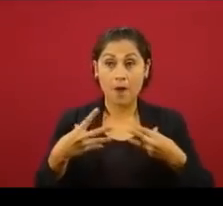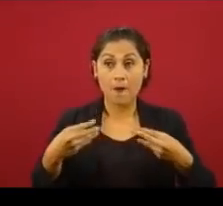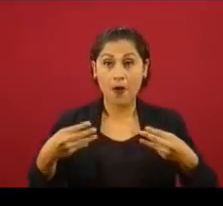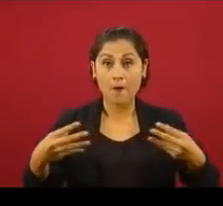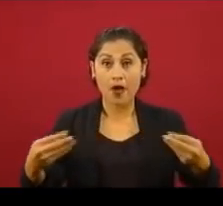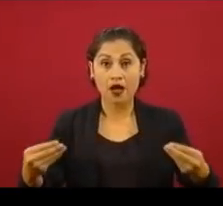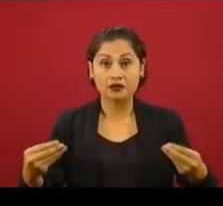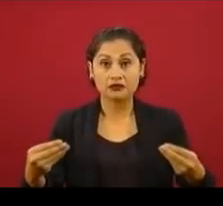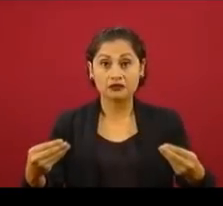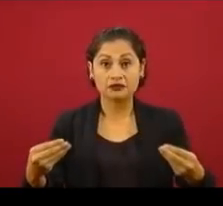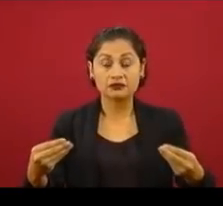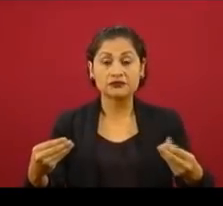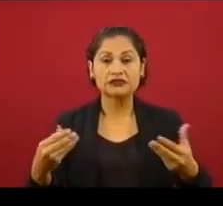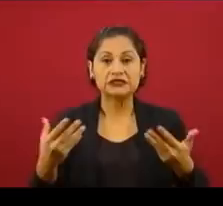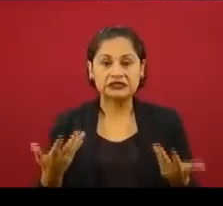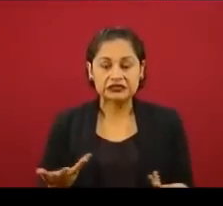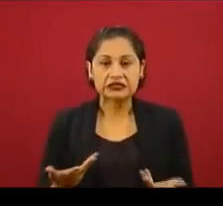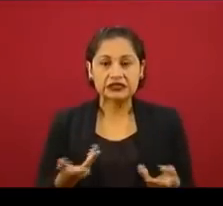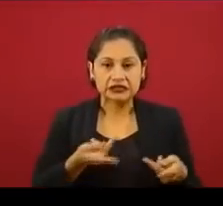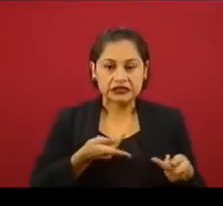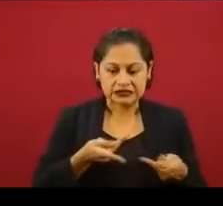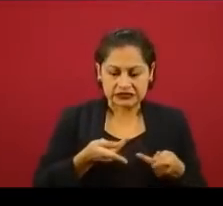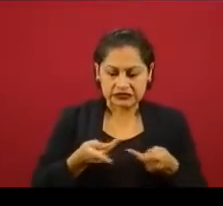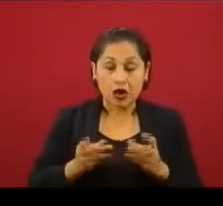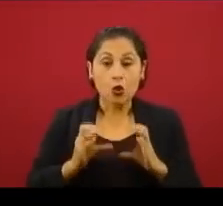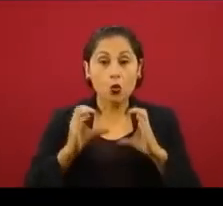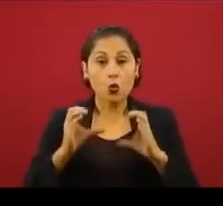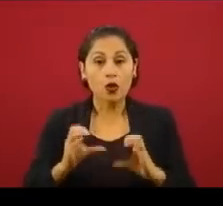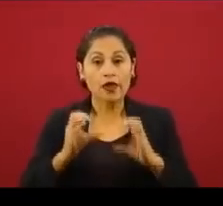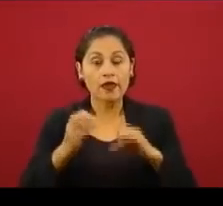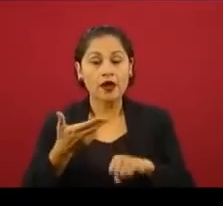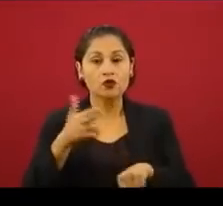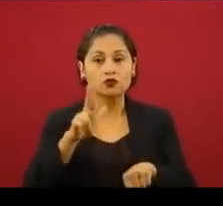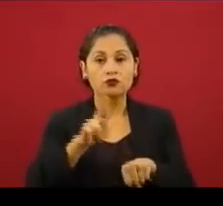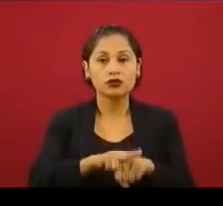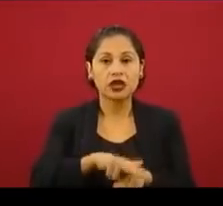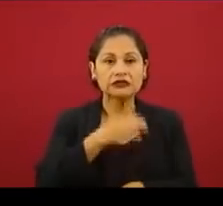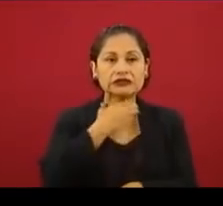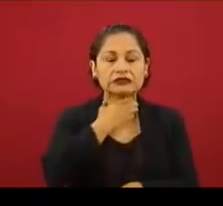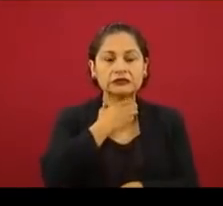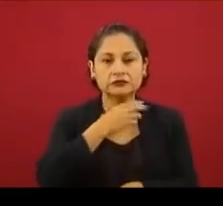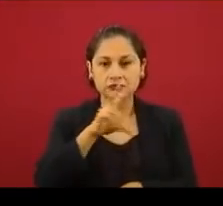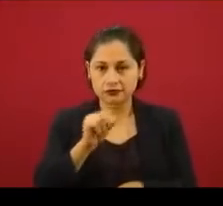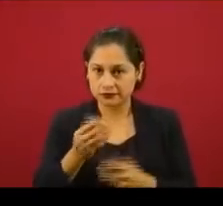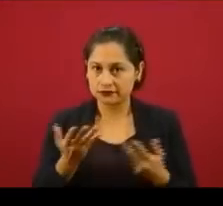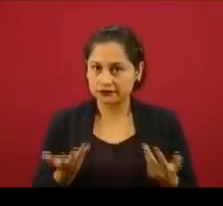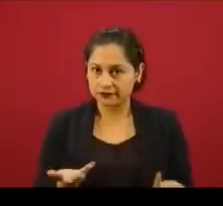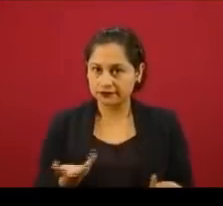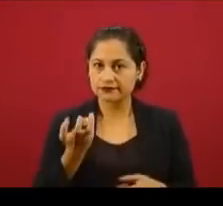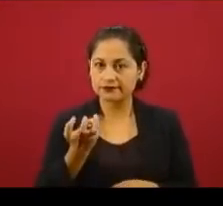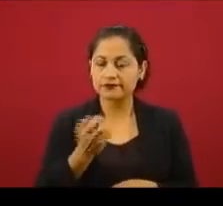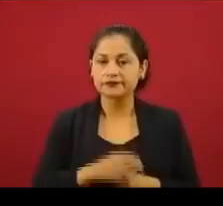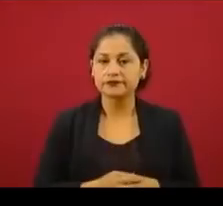no se saturaran los hospitales, que no